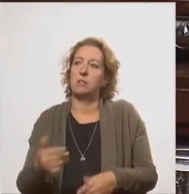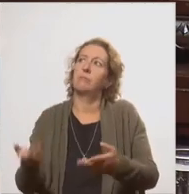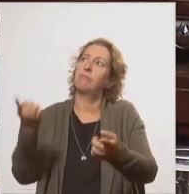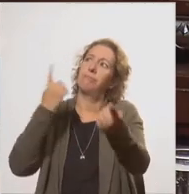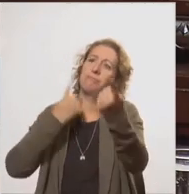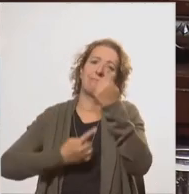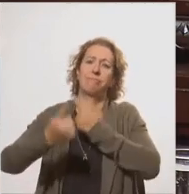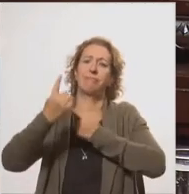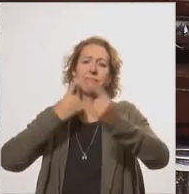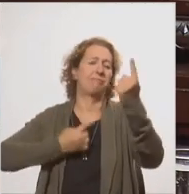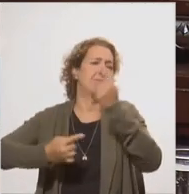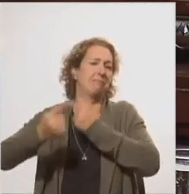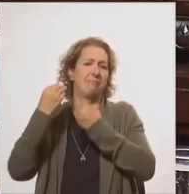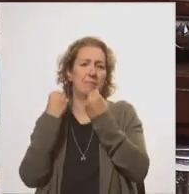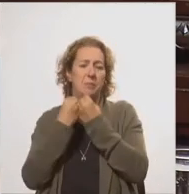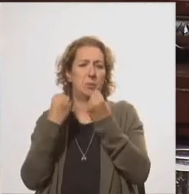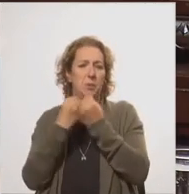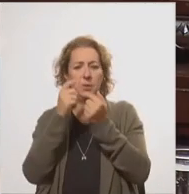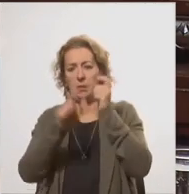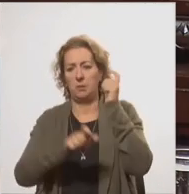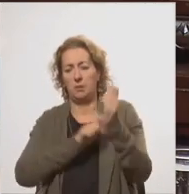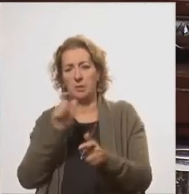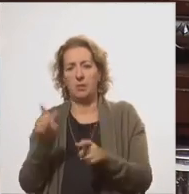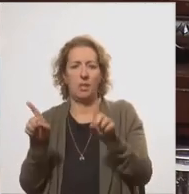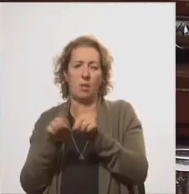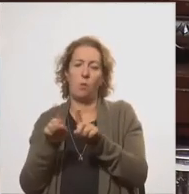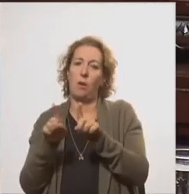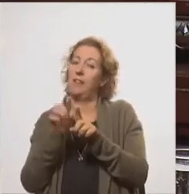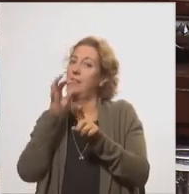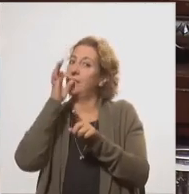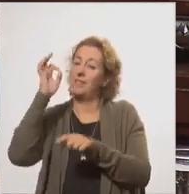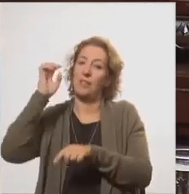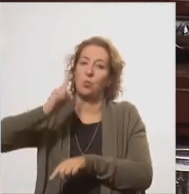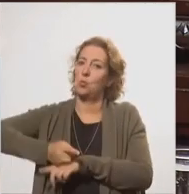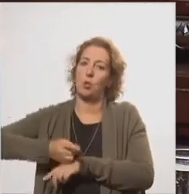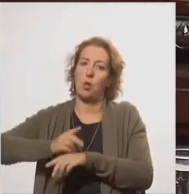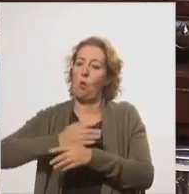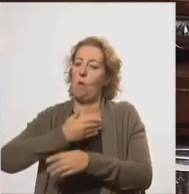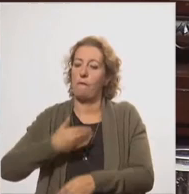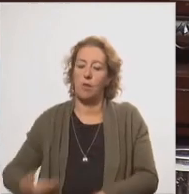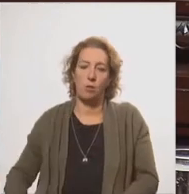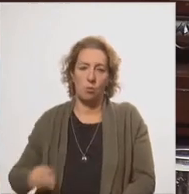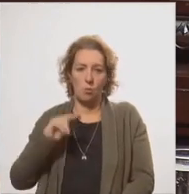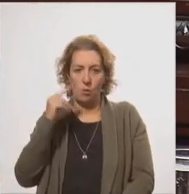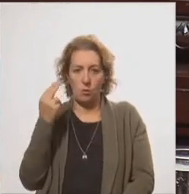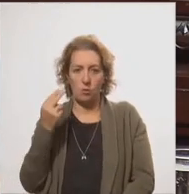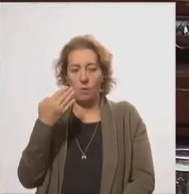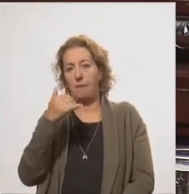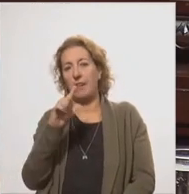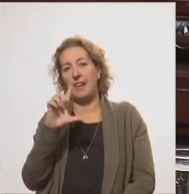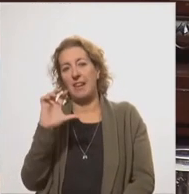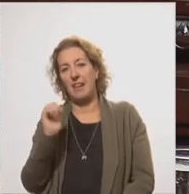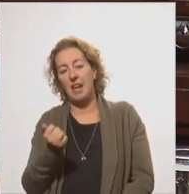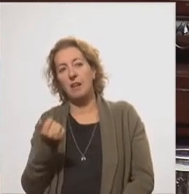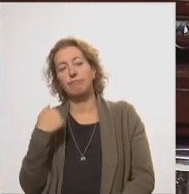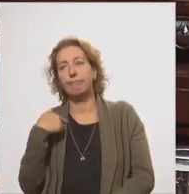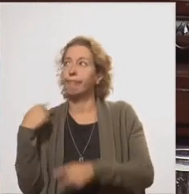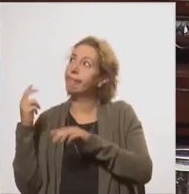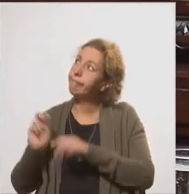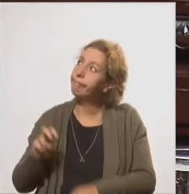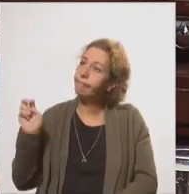de personas a pesar de las instrucciones del gobierno uruguayo. Mientras tanto, Belela recorría